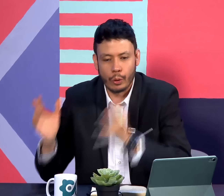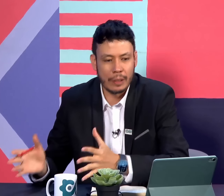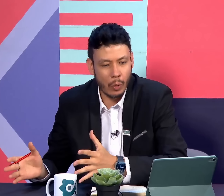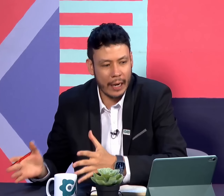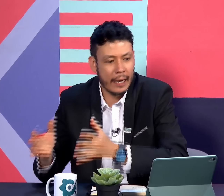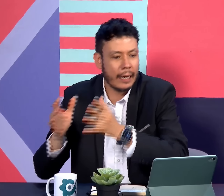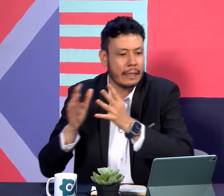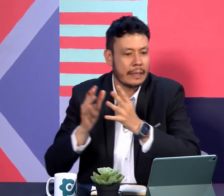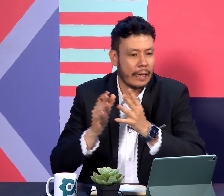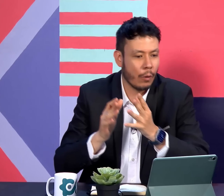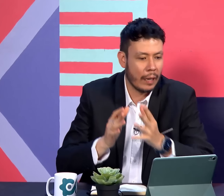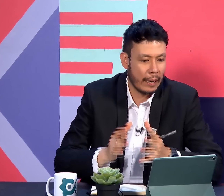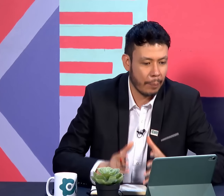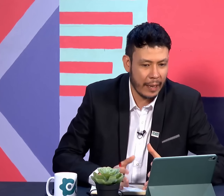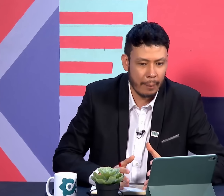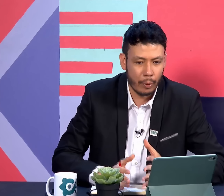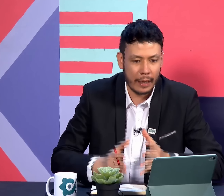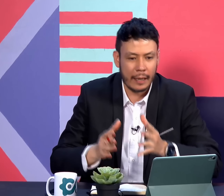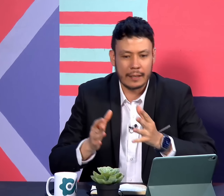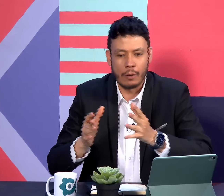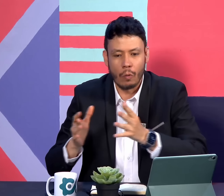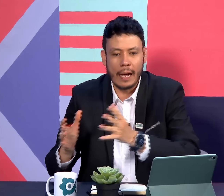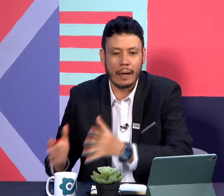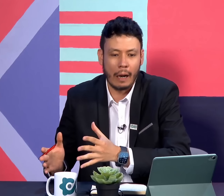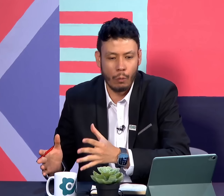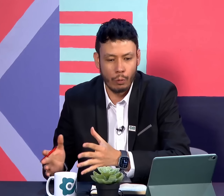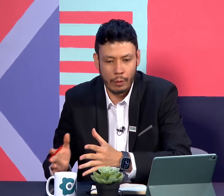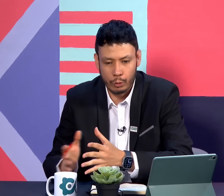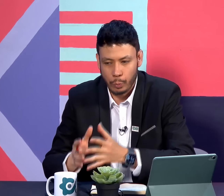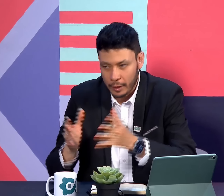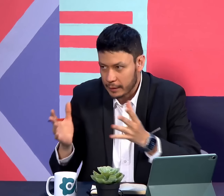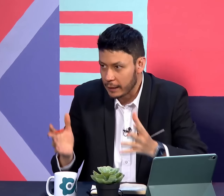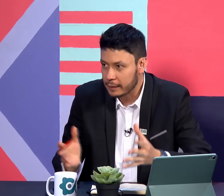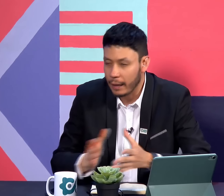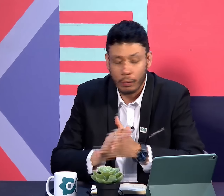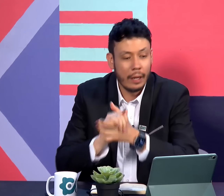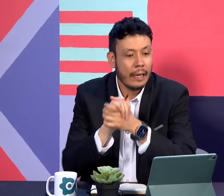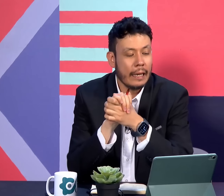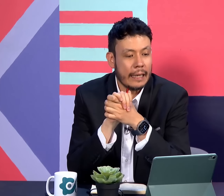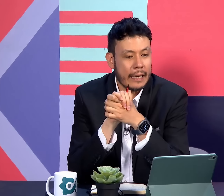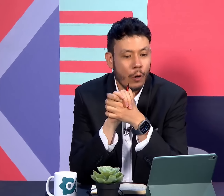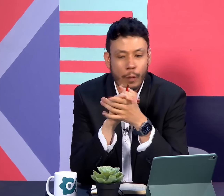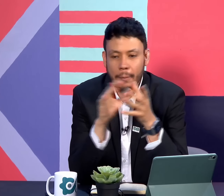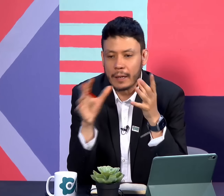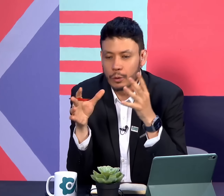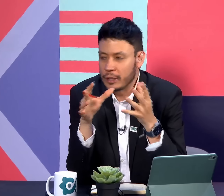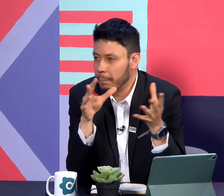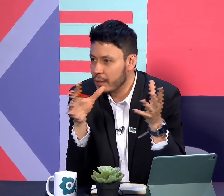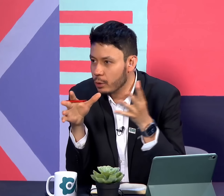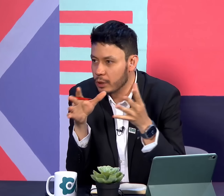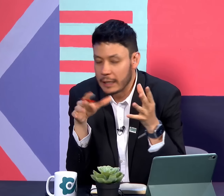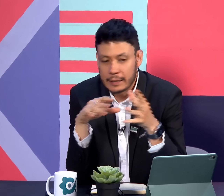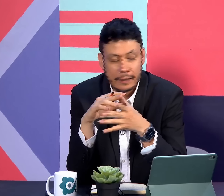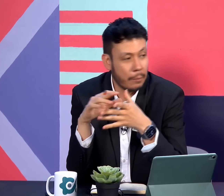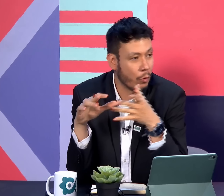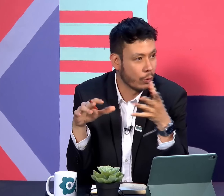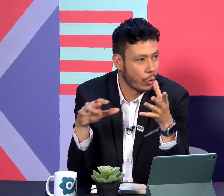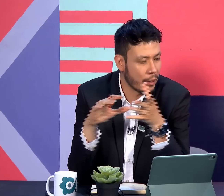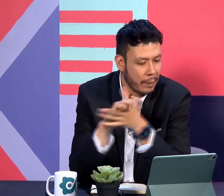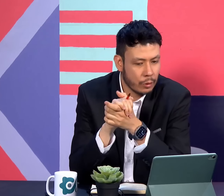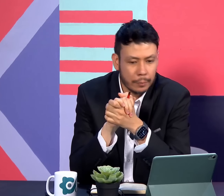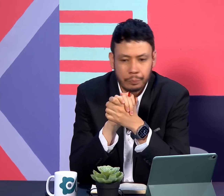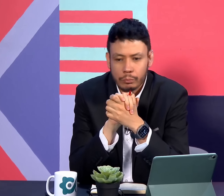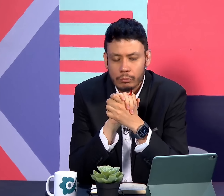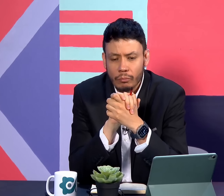son todos de Morena. Dicen que no vale la pena porque es anular a uno de los poderes del Estado, que ya no va a haber contrapesos, que ya se terminó